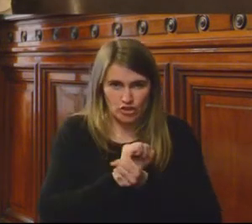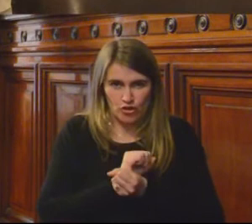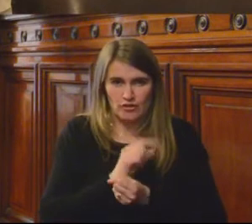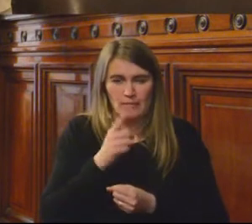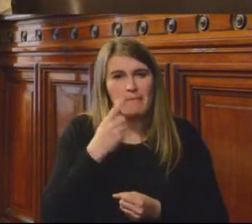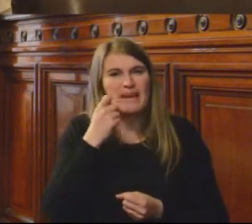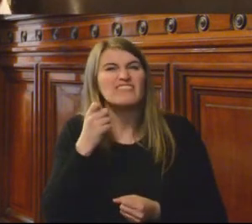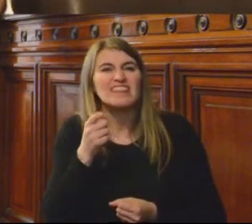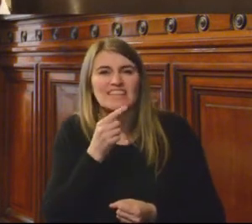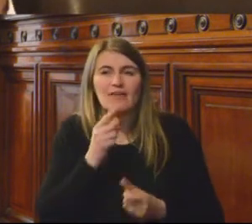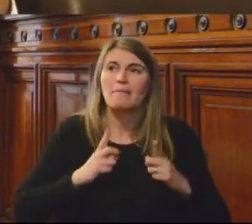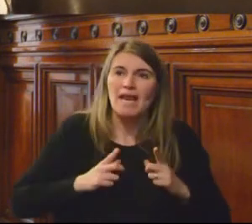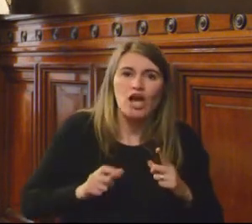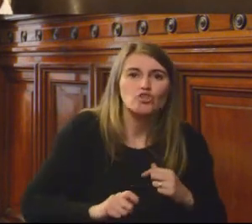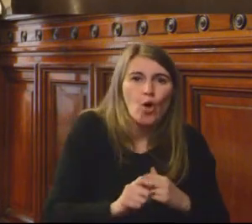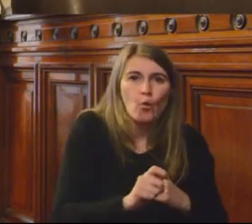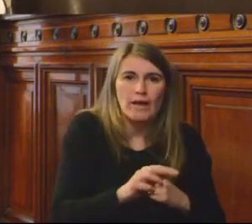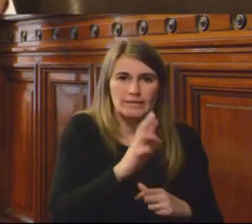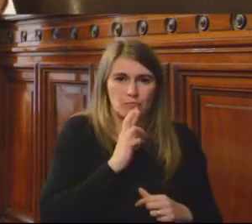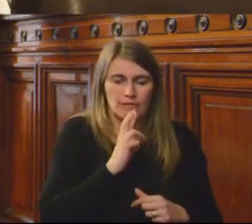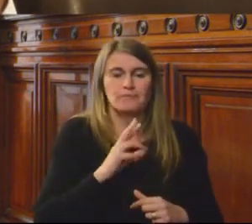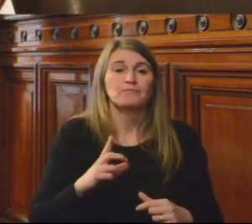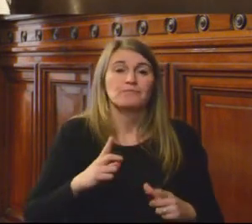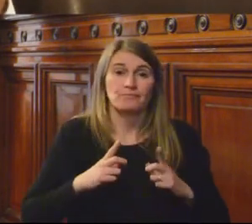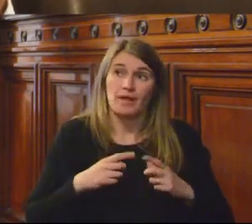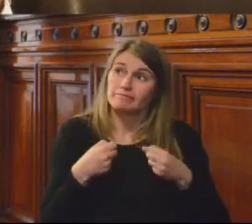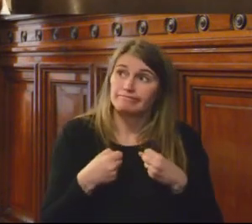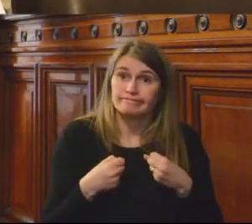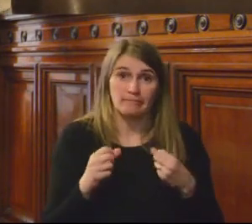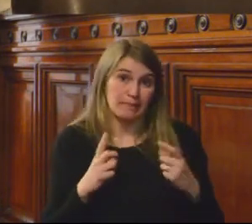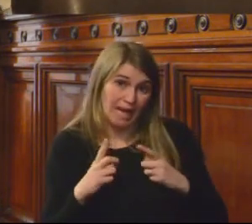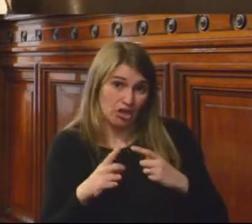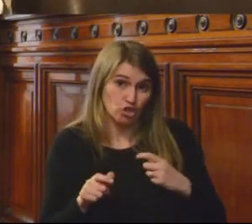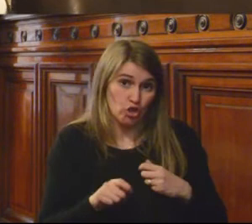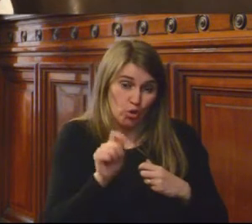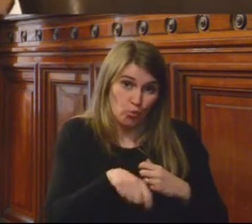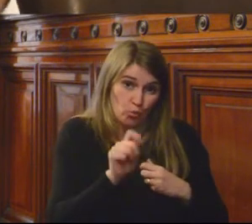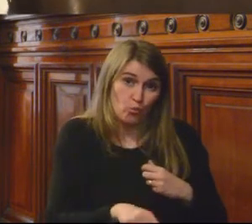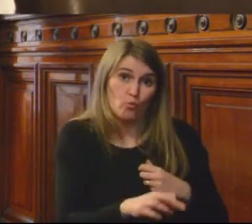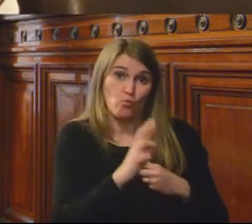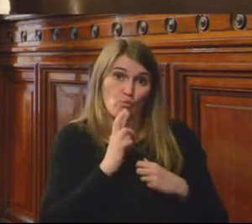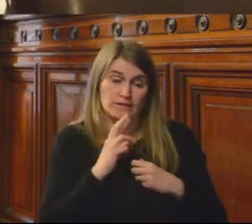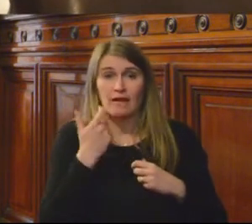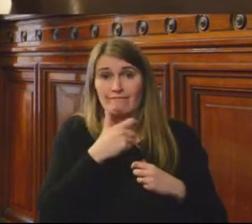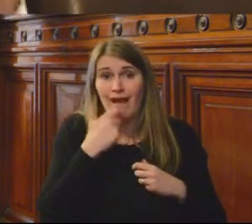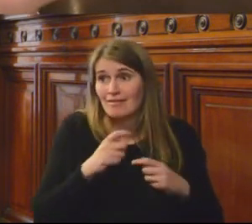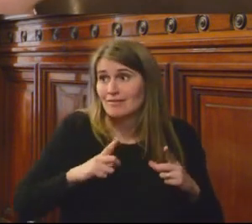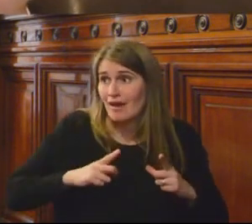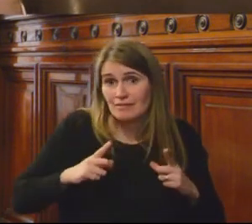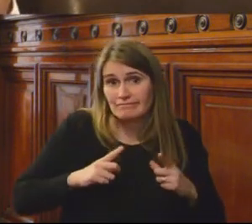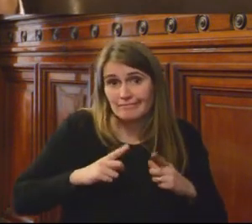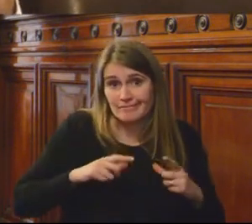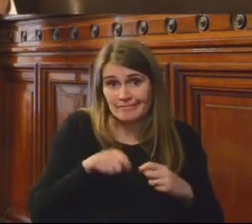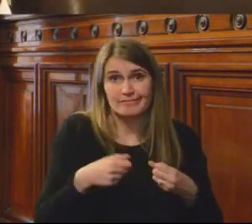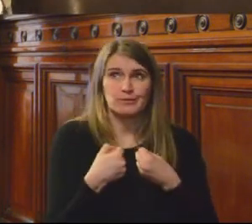ocurre? Que en muchos de los casos, las personas que están en centros de detención preventiva no han ni siquiera llegado a la fase de la audiencia preliminar.